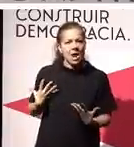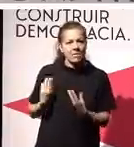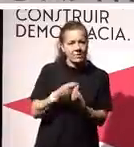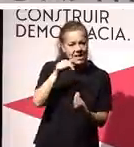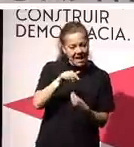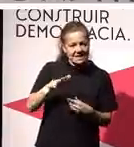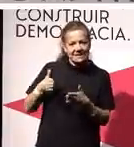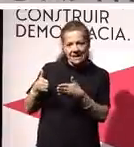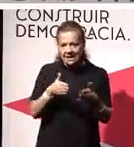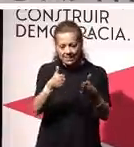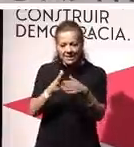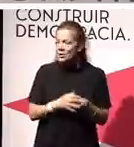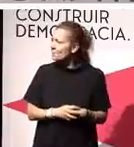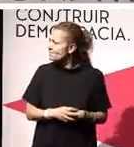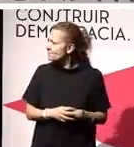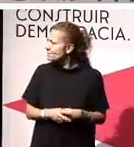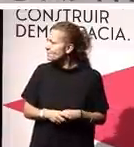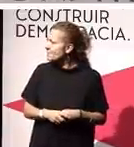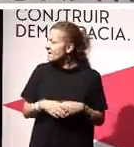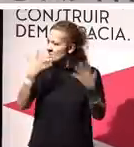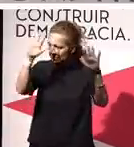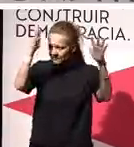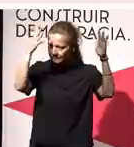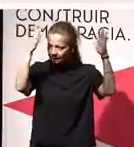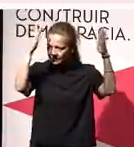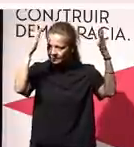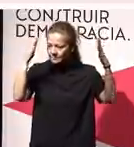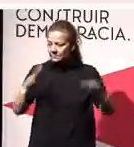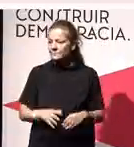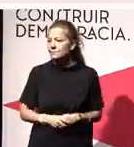camino. En Podemos